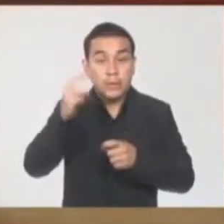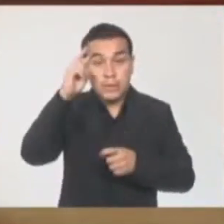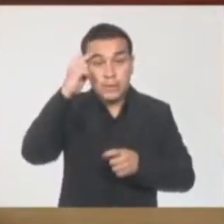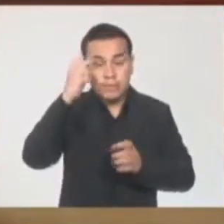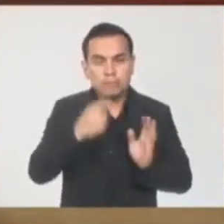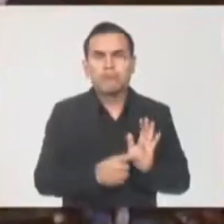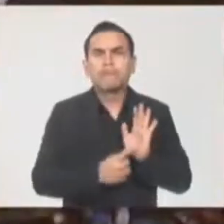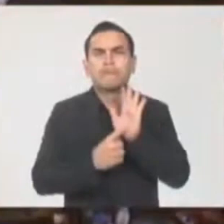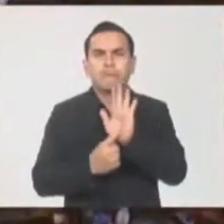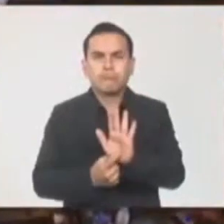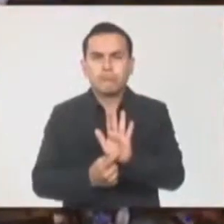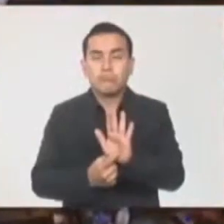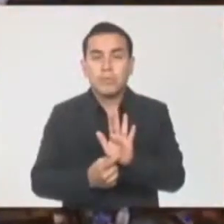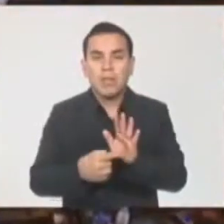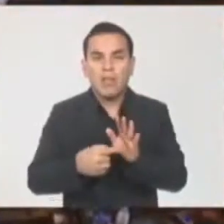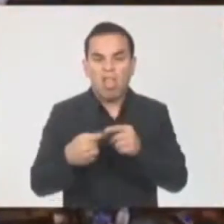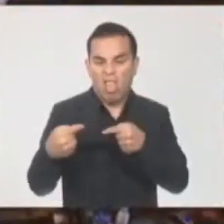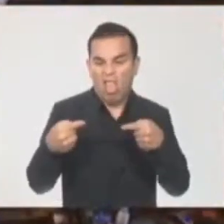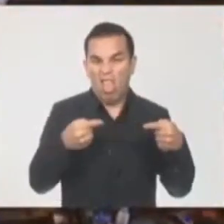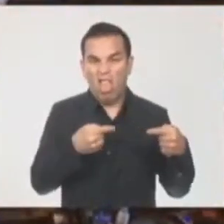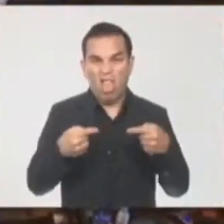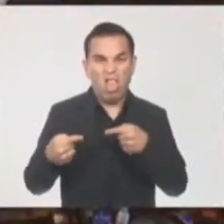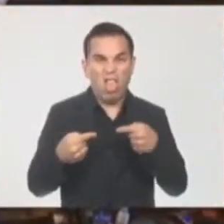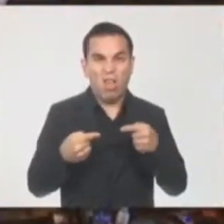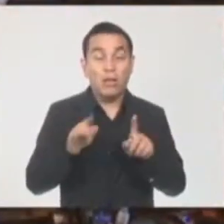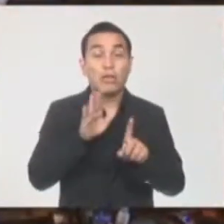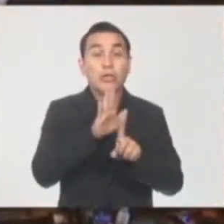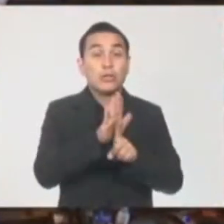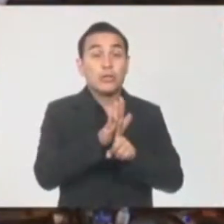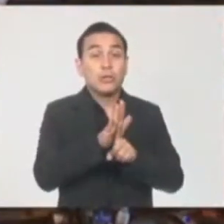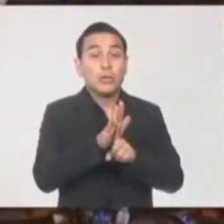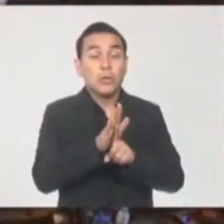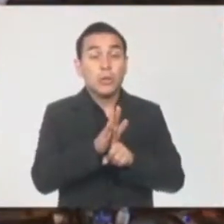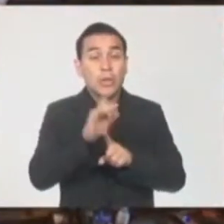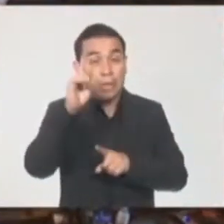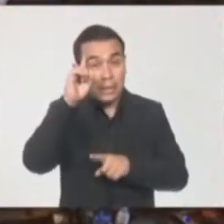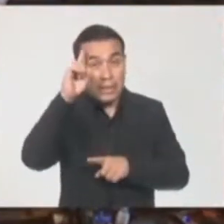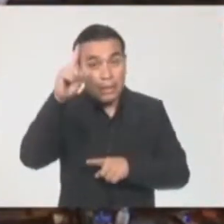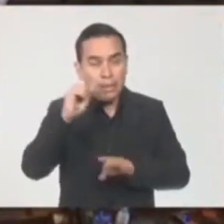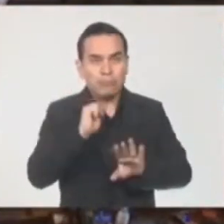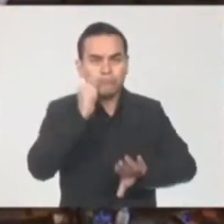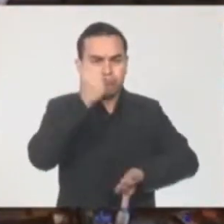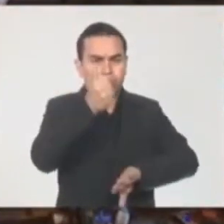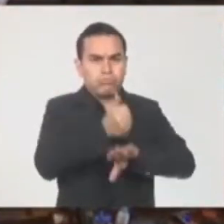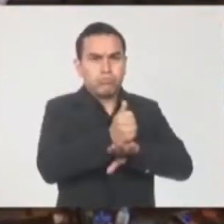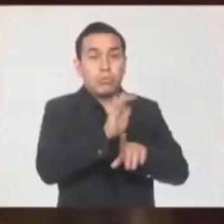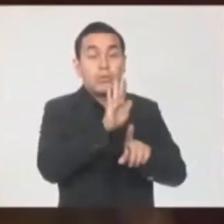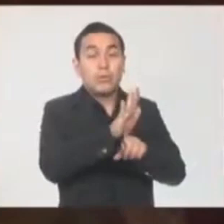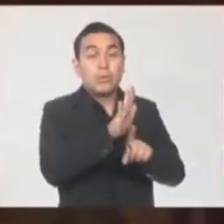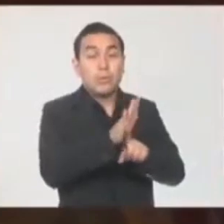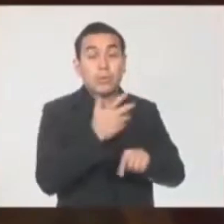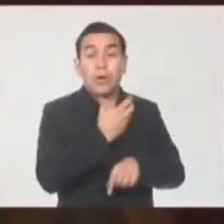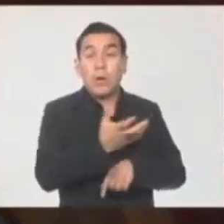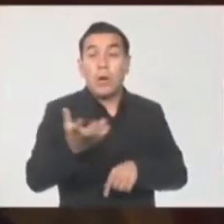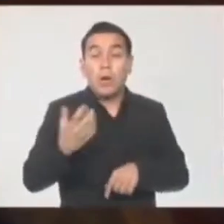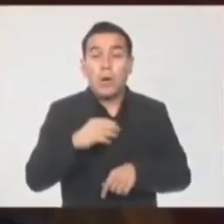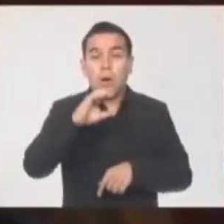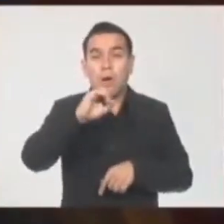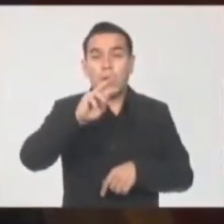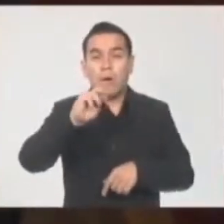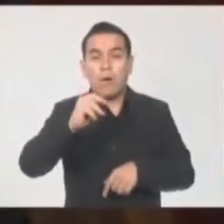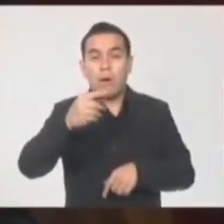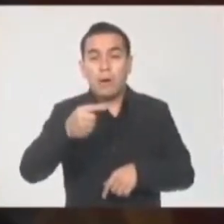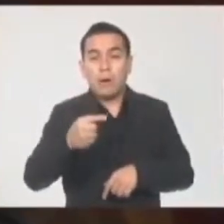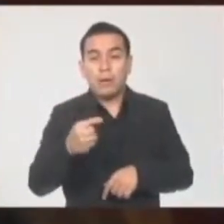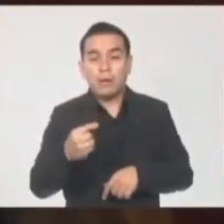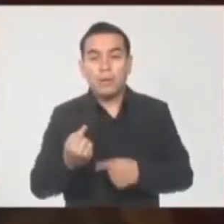a dar la cara, a pelear por el poder con su aparato ideológico. Desde sus fundaciones, sus tanques de pensamiento y sus ONGs, o ahora